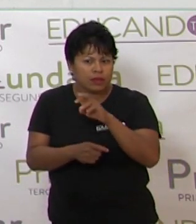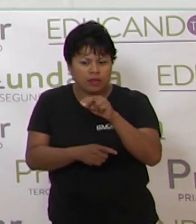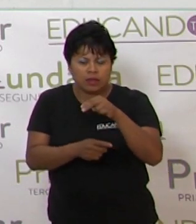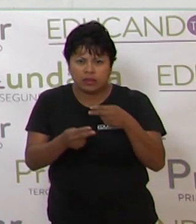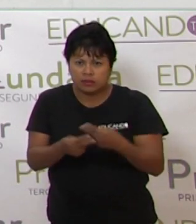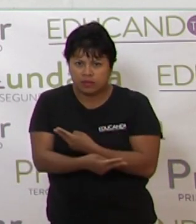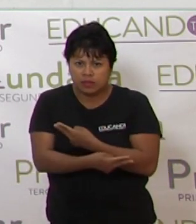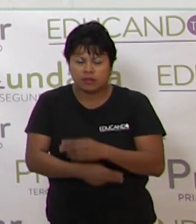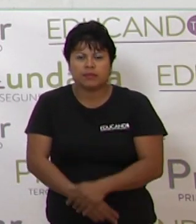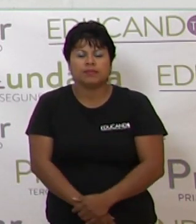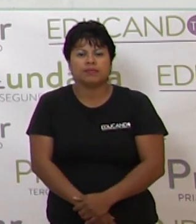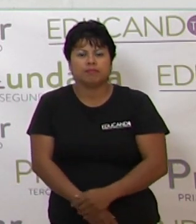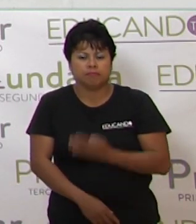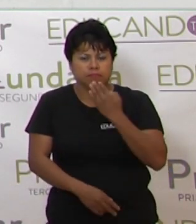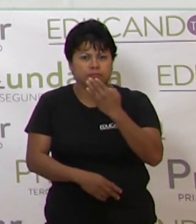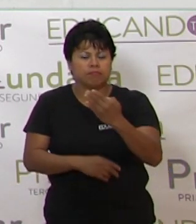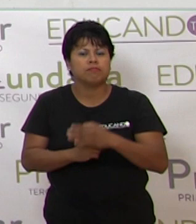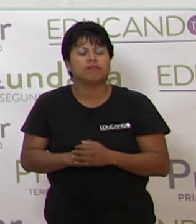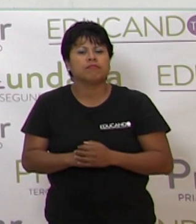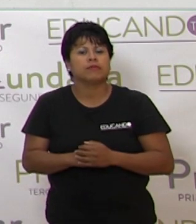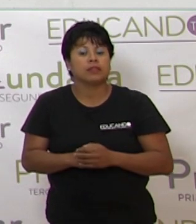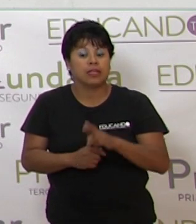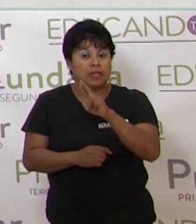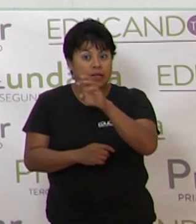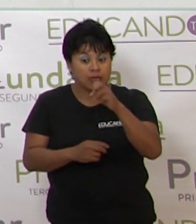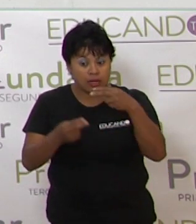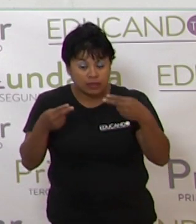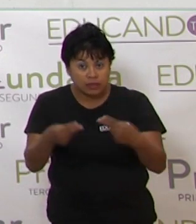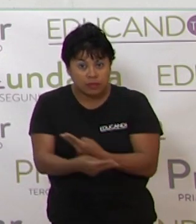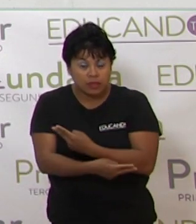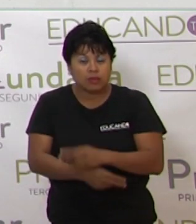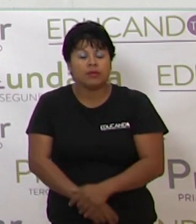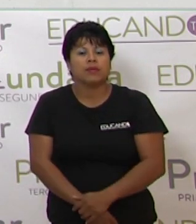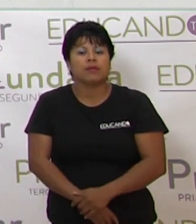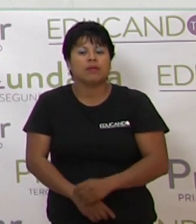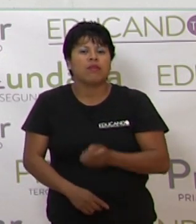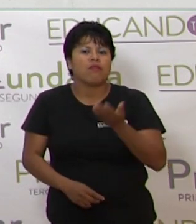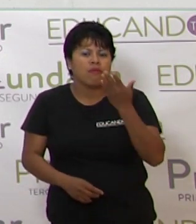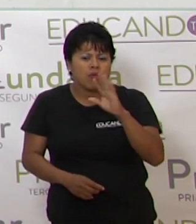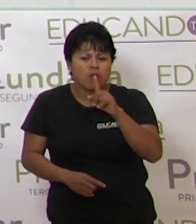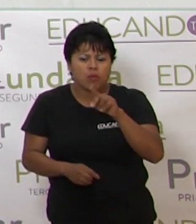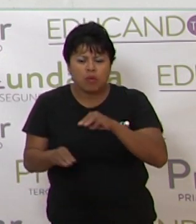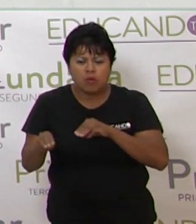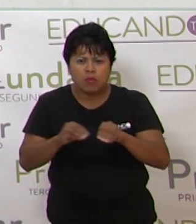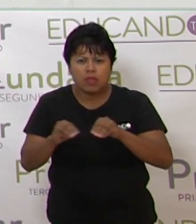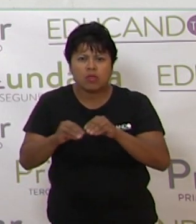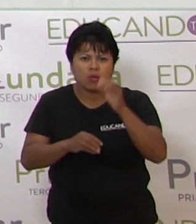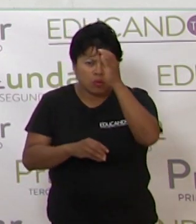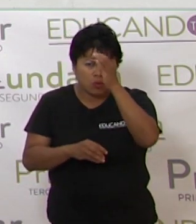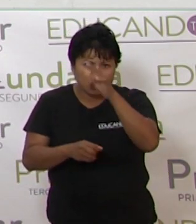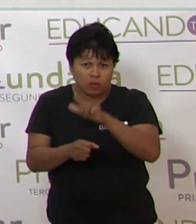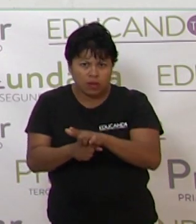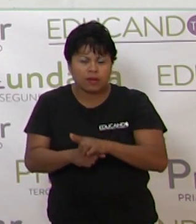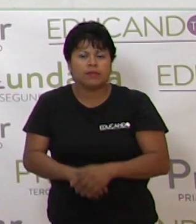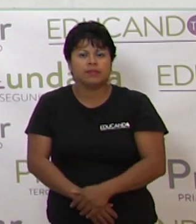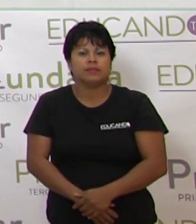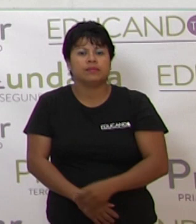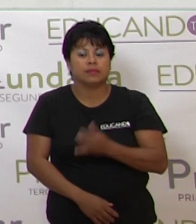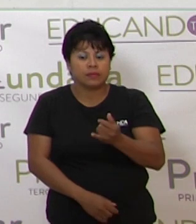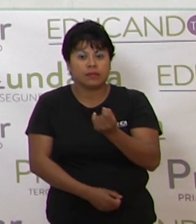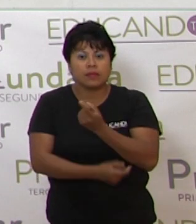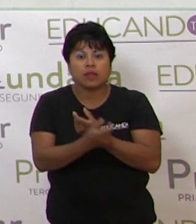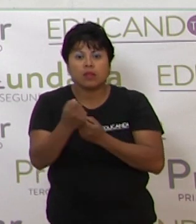Renacimiento? Pues bien, el Renacimiento fue un movimiento cultural